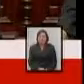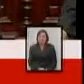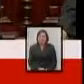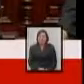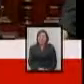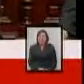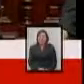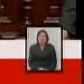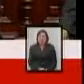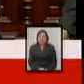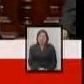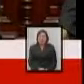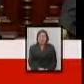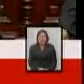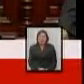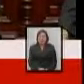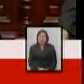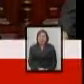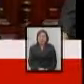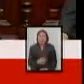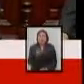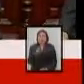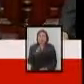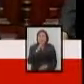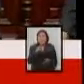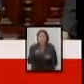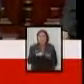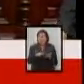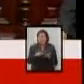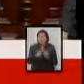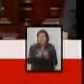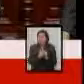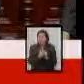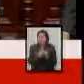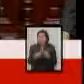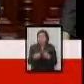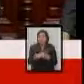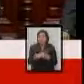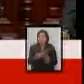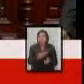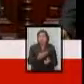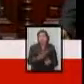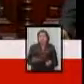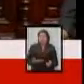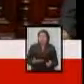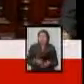Señorita relatora, sírvase leer las modificaciones presentadas por el presidente de la comisión.